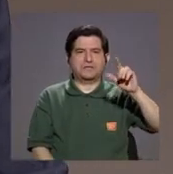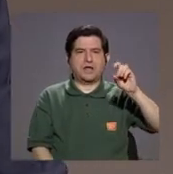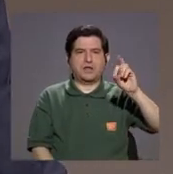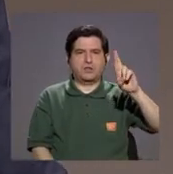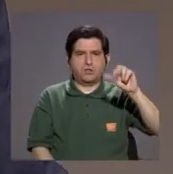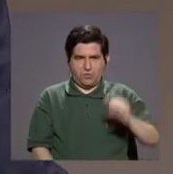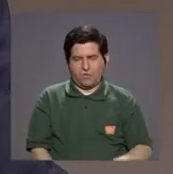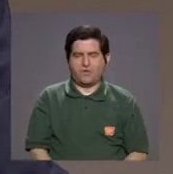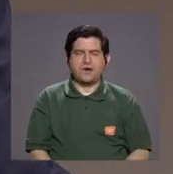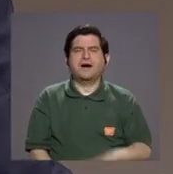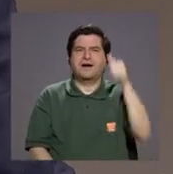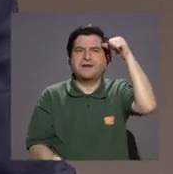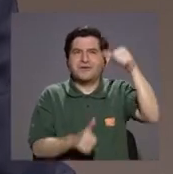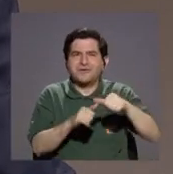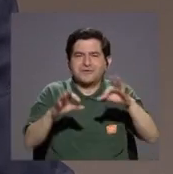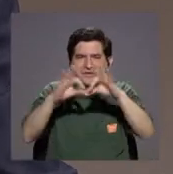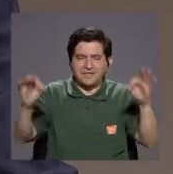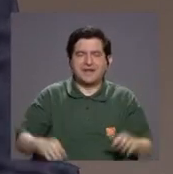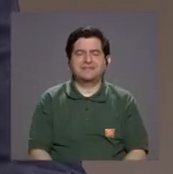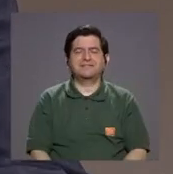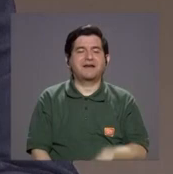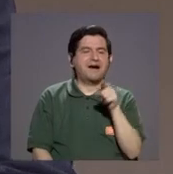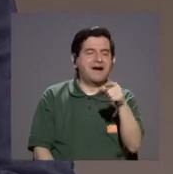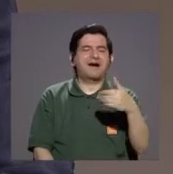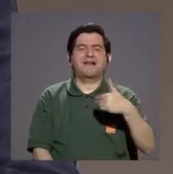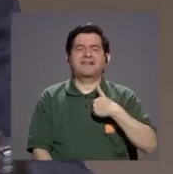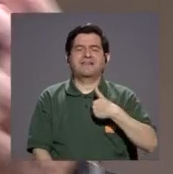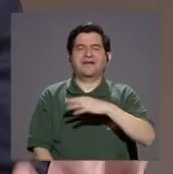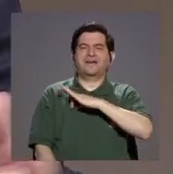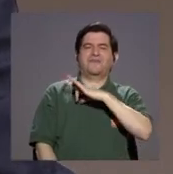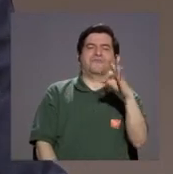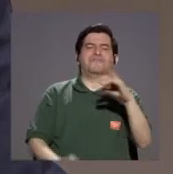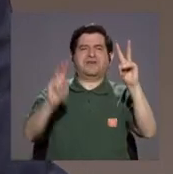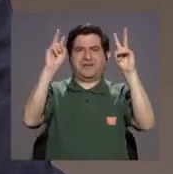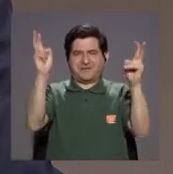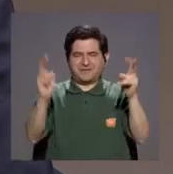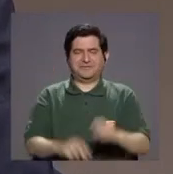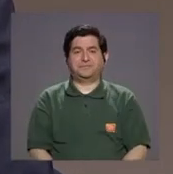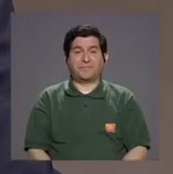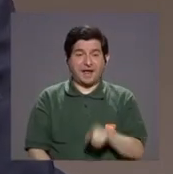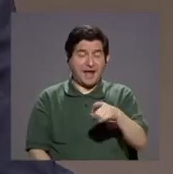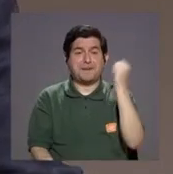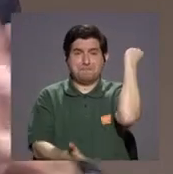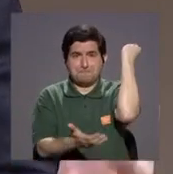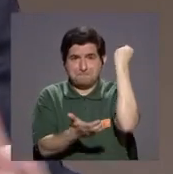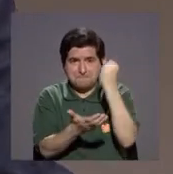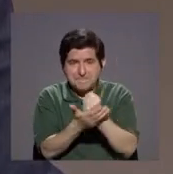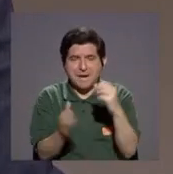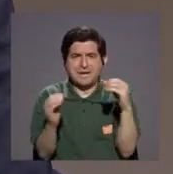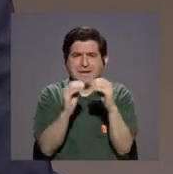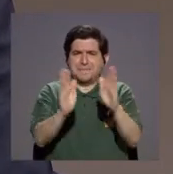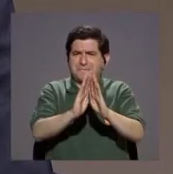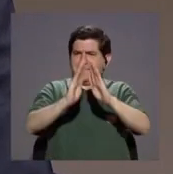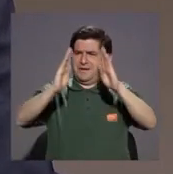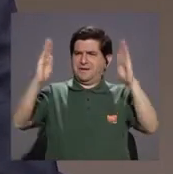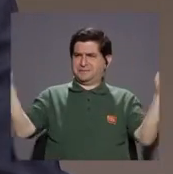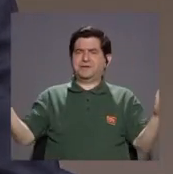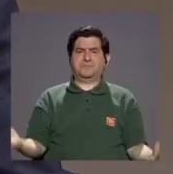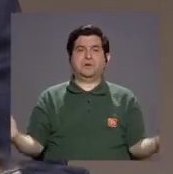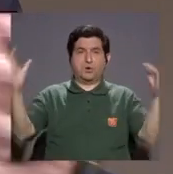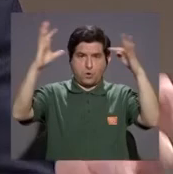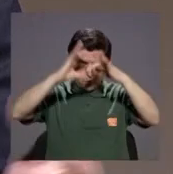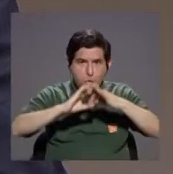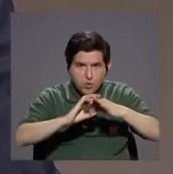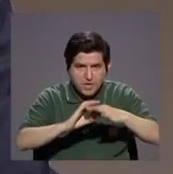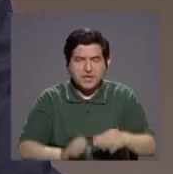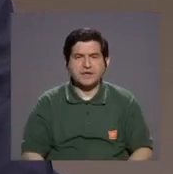let le tengo fe es porque es la marca más y más amplia está muy asociada a